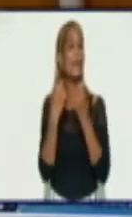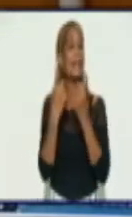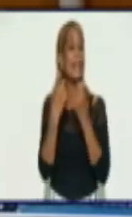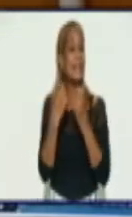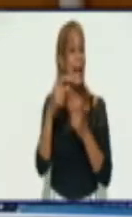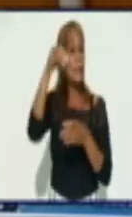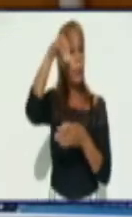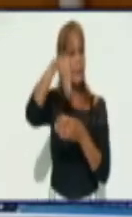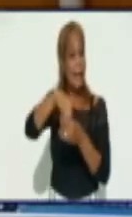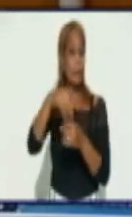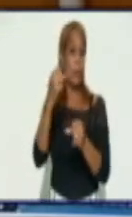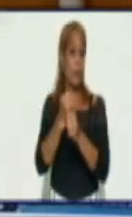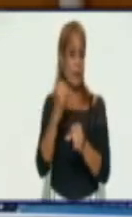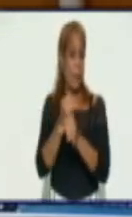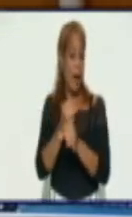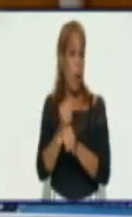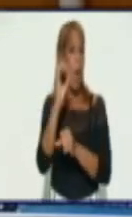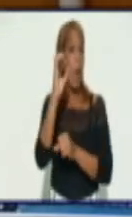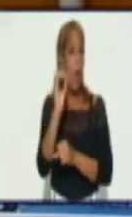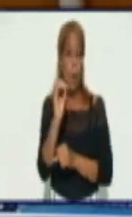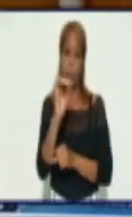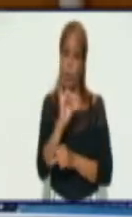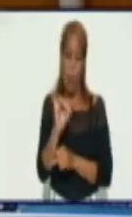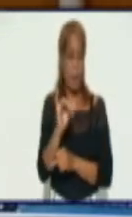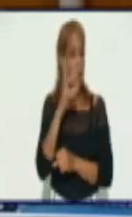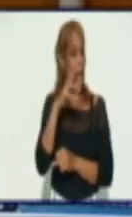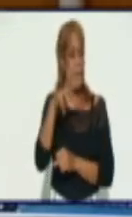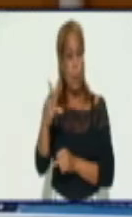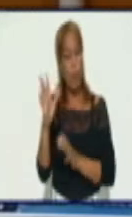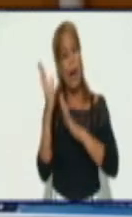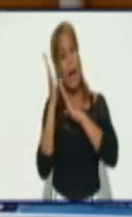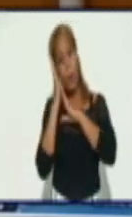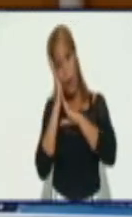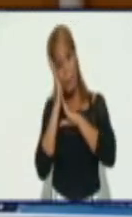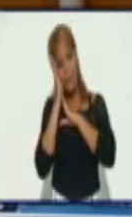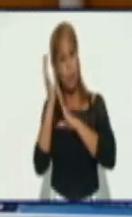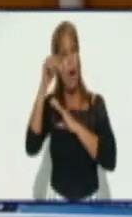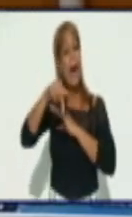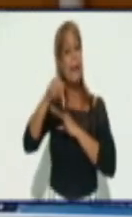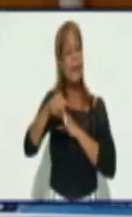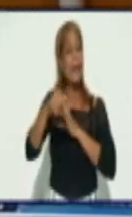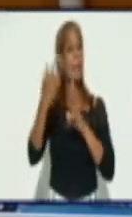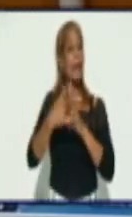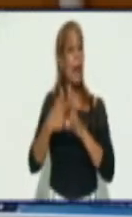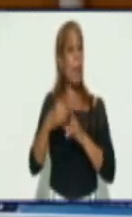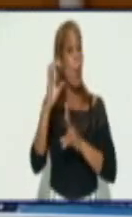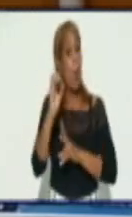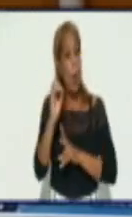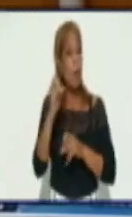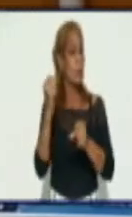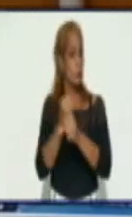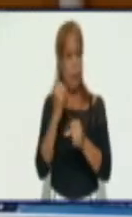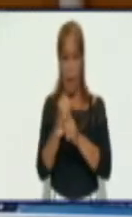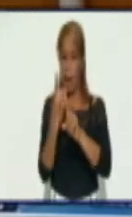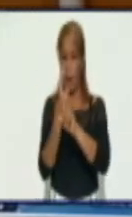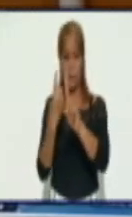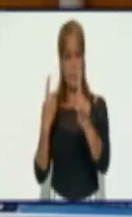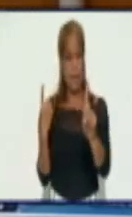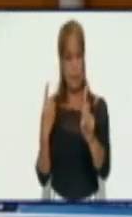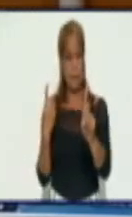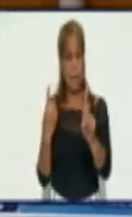o le busca un alojamiento en bayamo o aplican teletrabajo o trabajo a distancia no van a viajar por medios propios